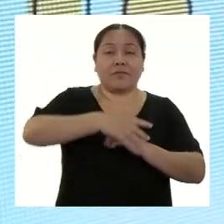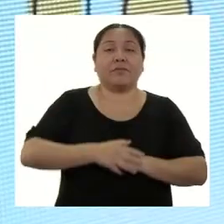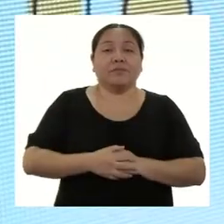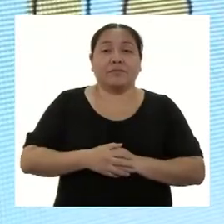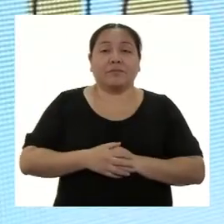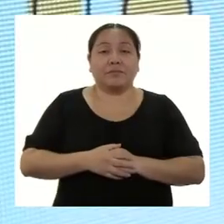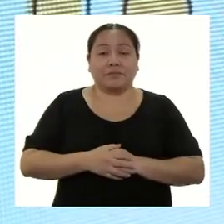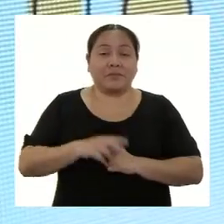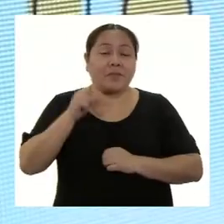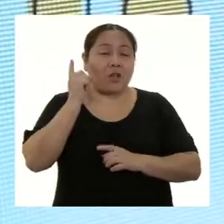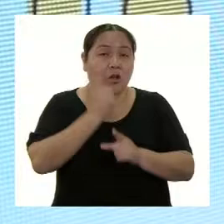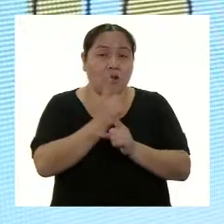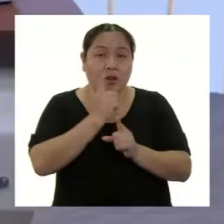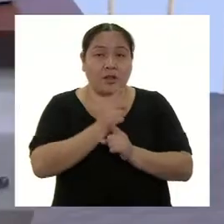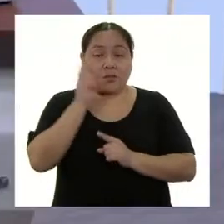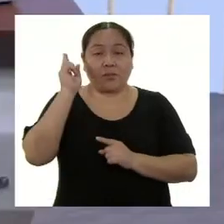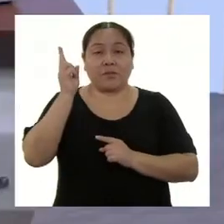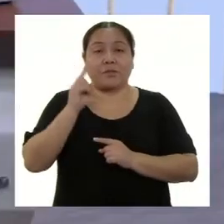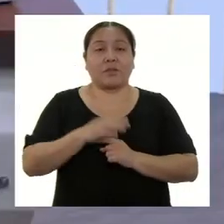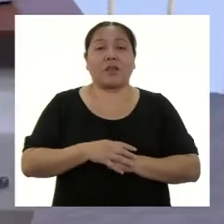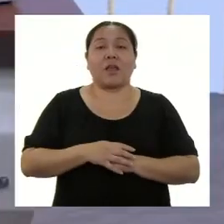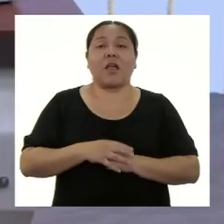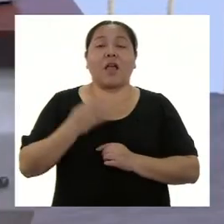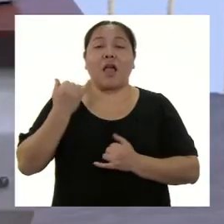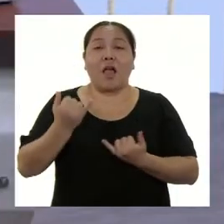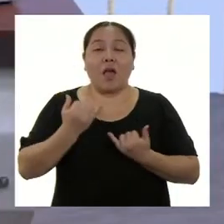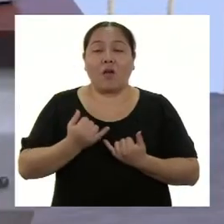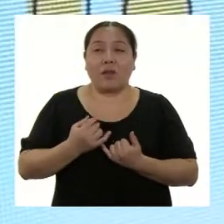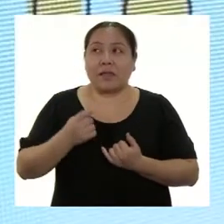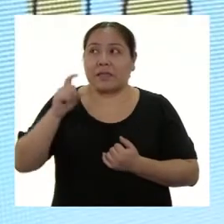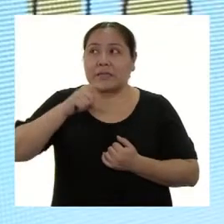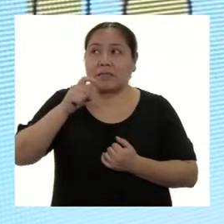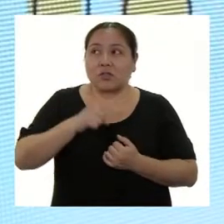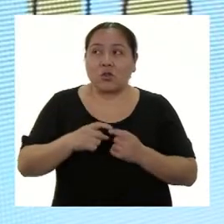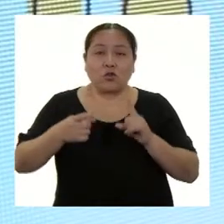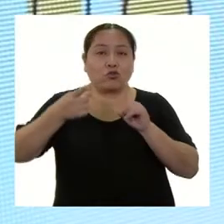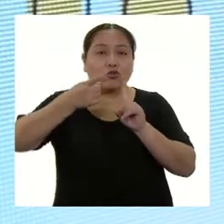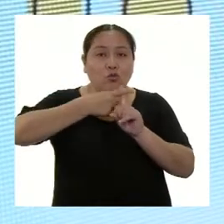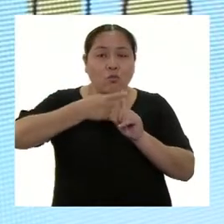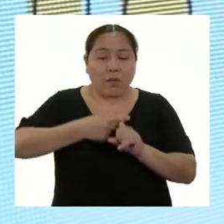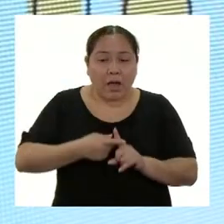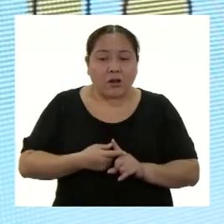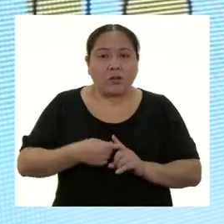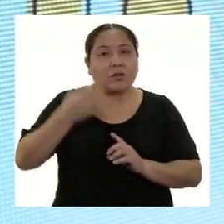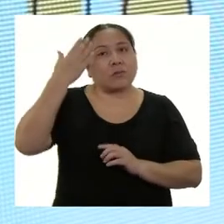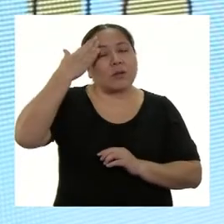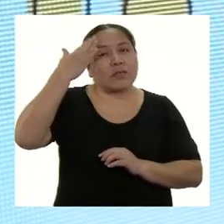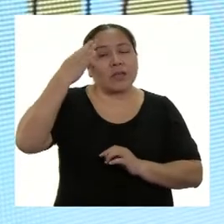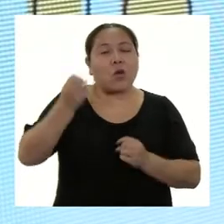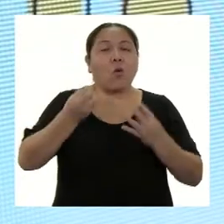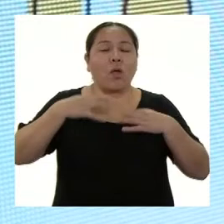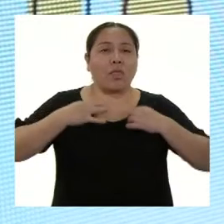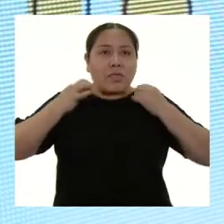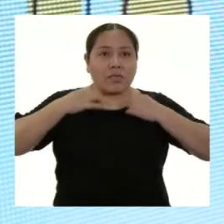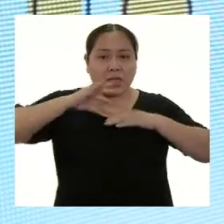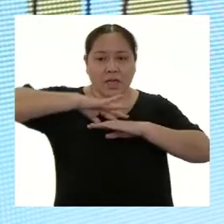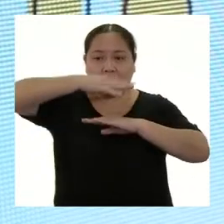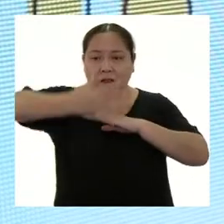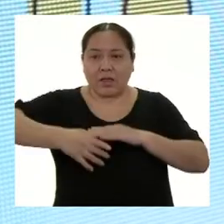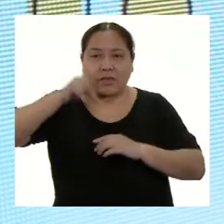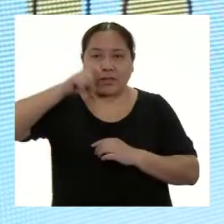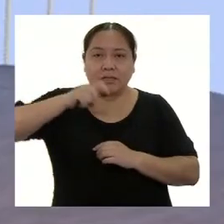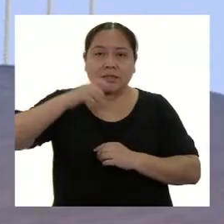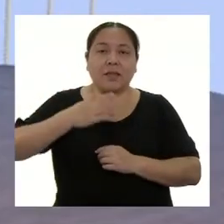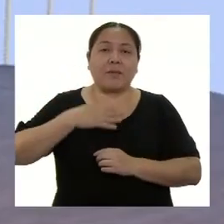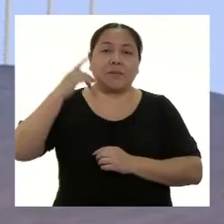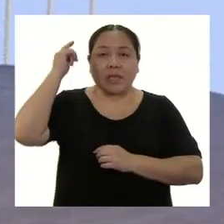rectangular. Así es, profesora. Ahora solo debo sumarlo y así voy a saber cuánta tela aproximadamente necesita